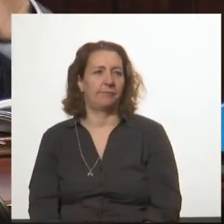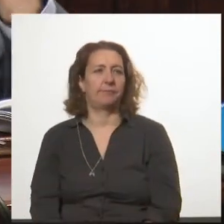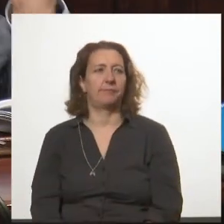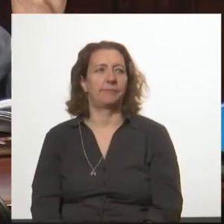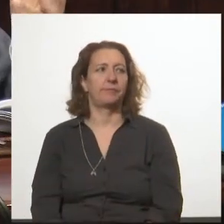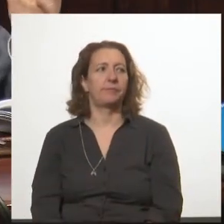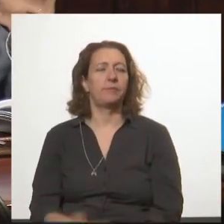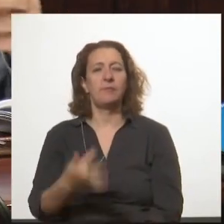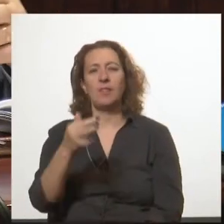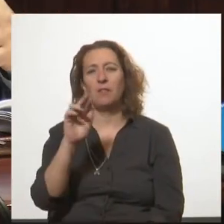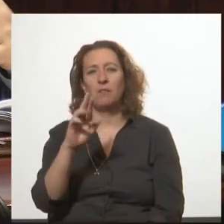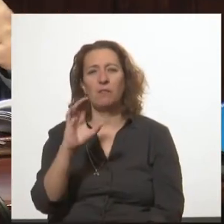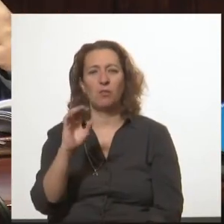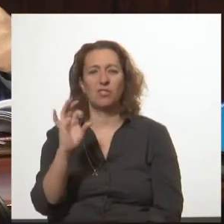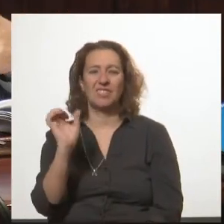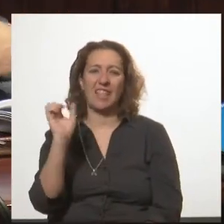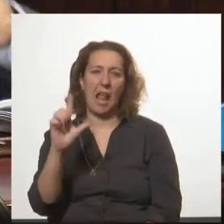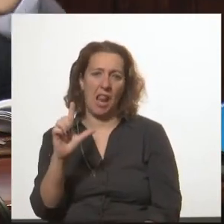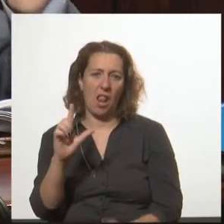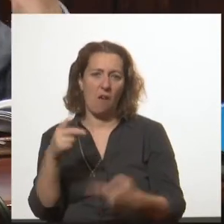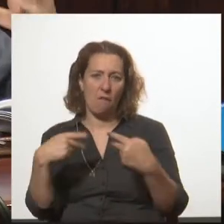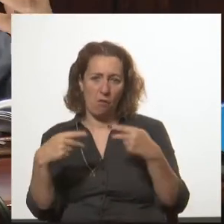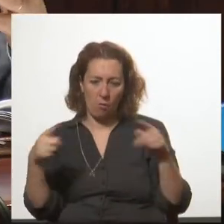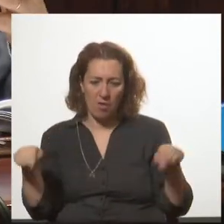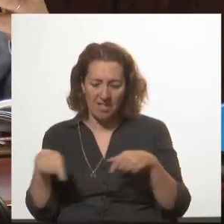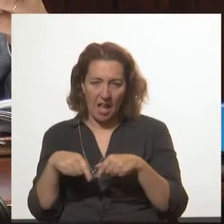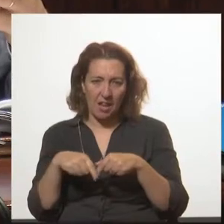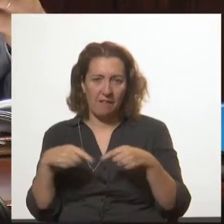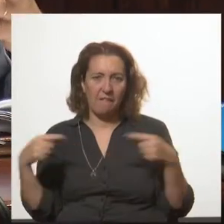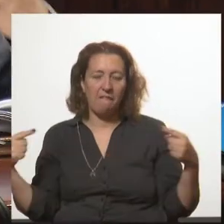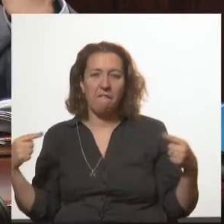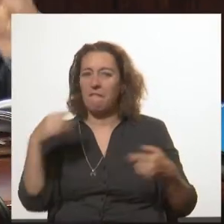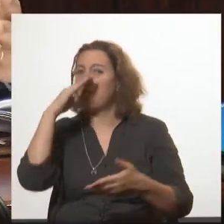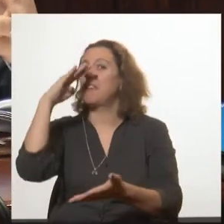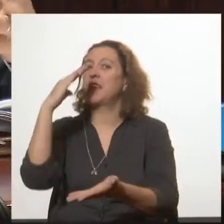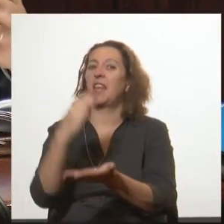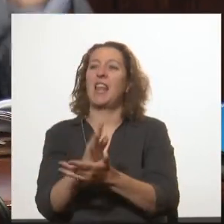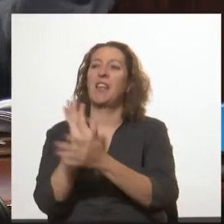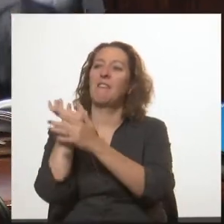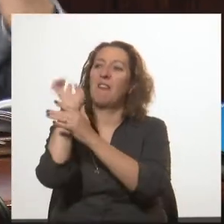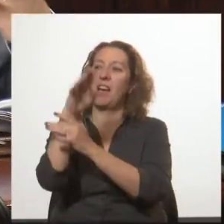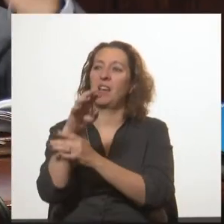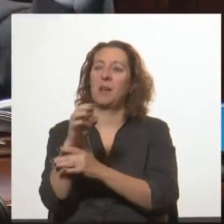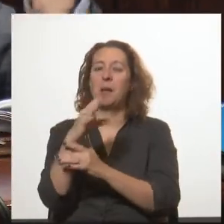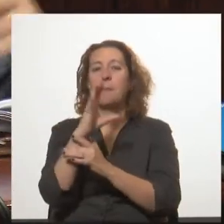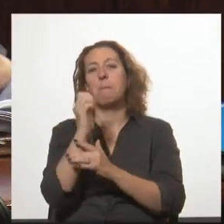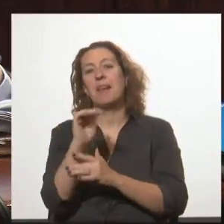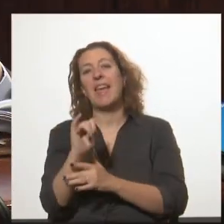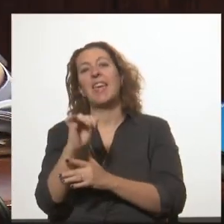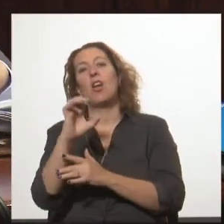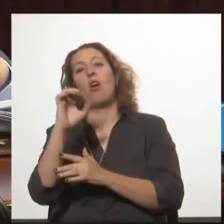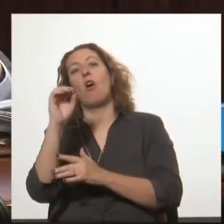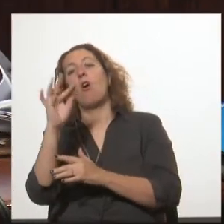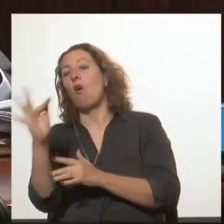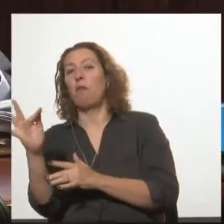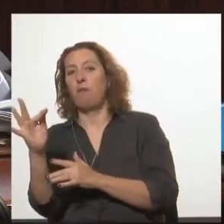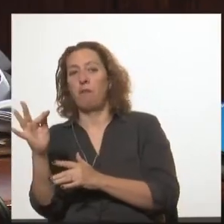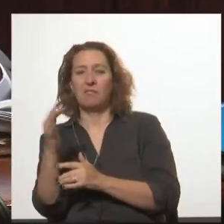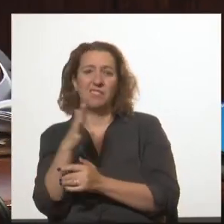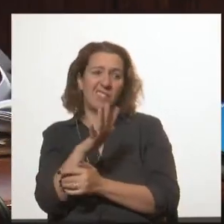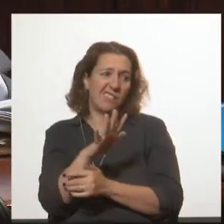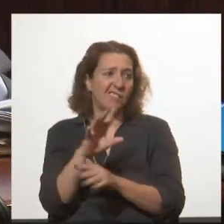de futsal finales de basketball los playoffs son 57 los que planifican